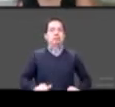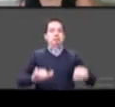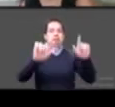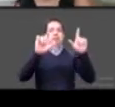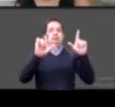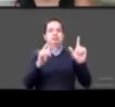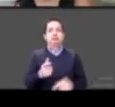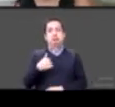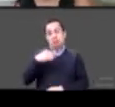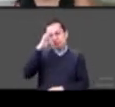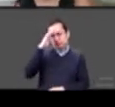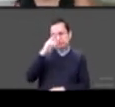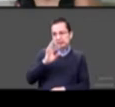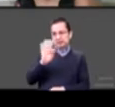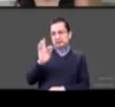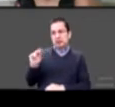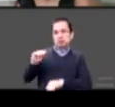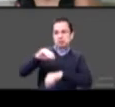van a poner.